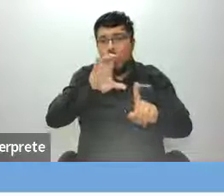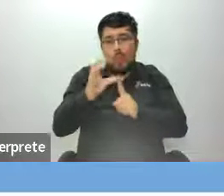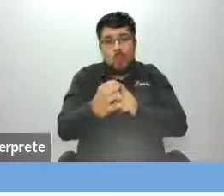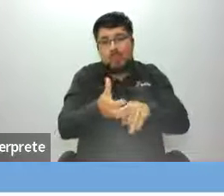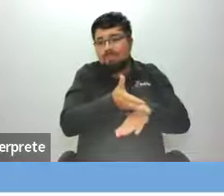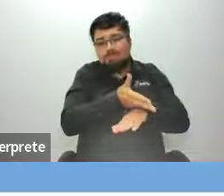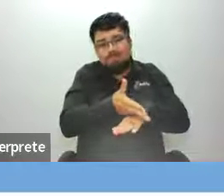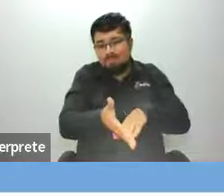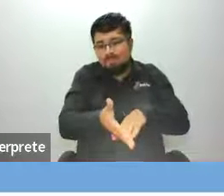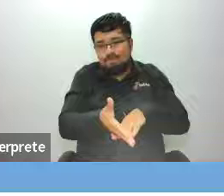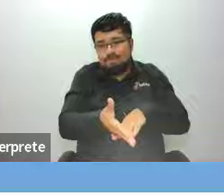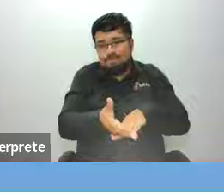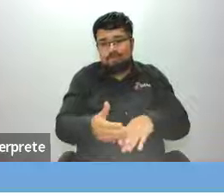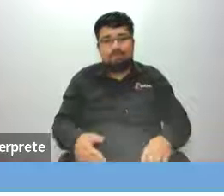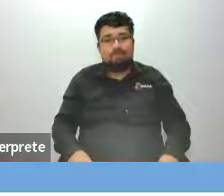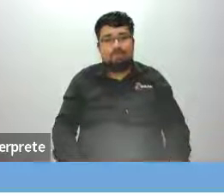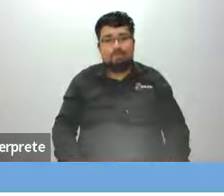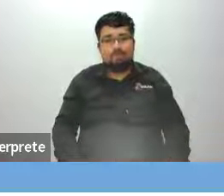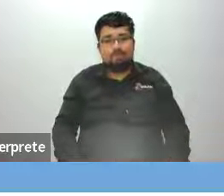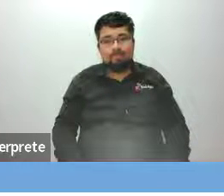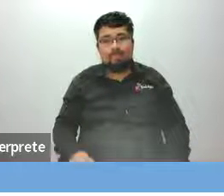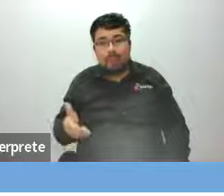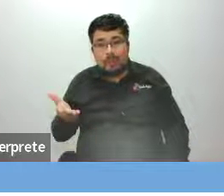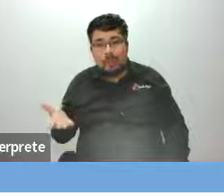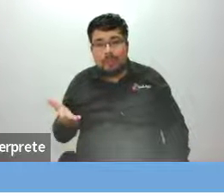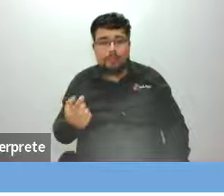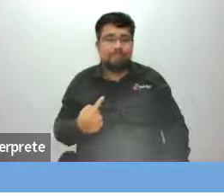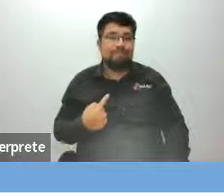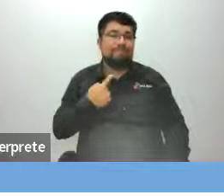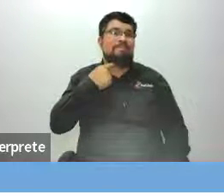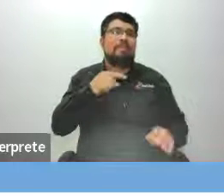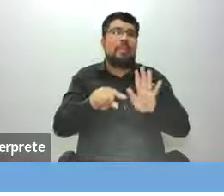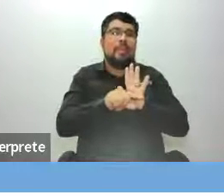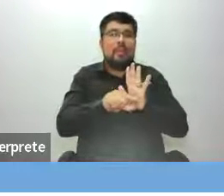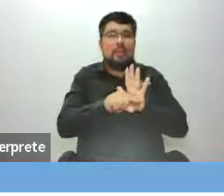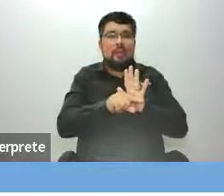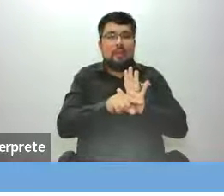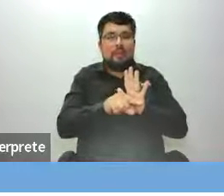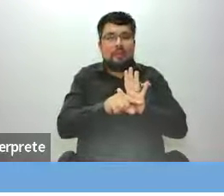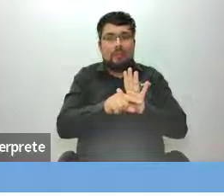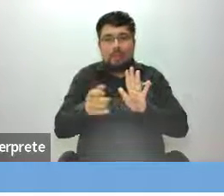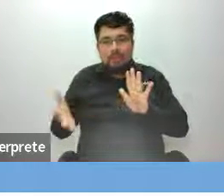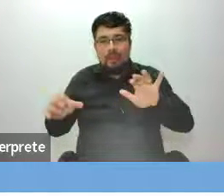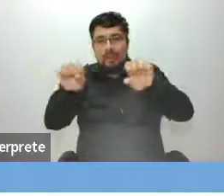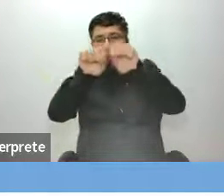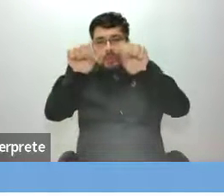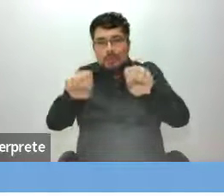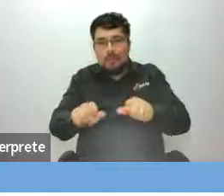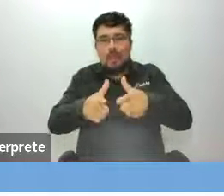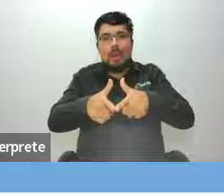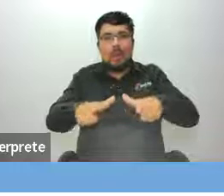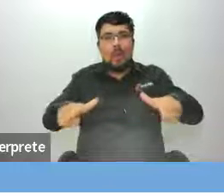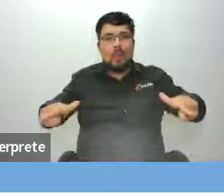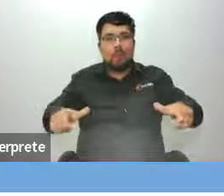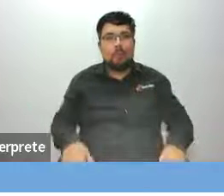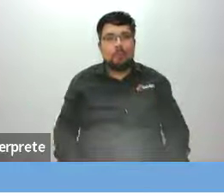Va a provocar entonces efectos negativos en su sistema lingüístico, sistema